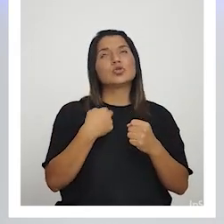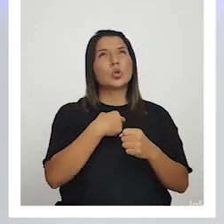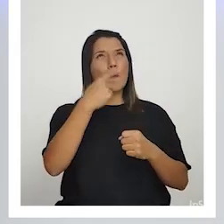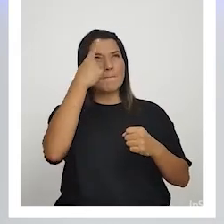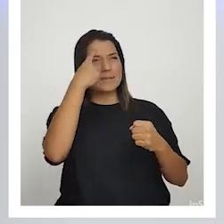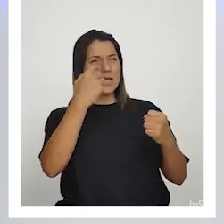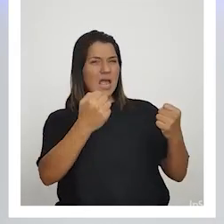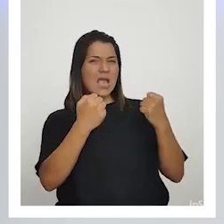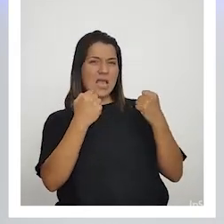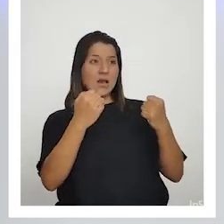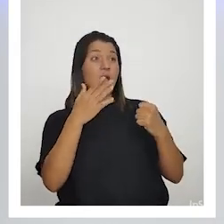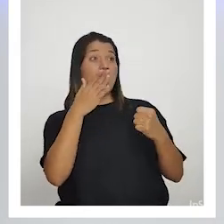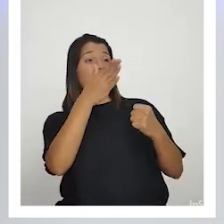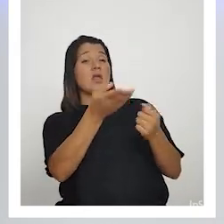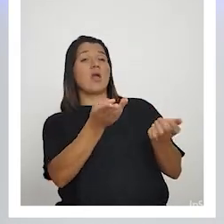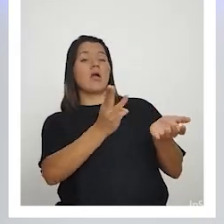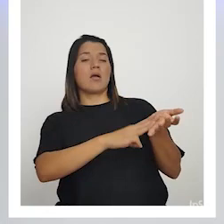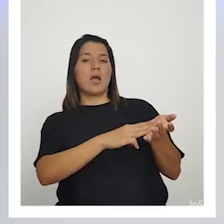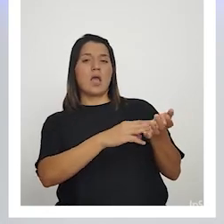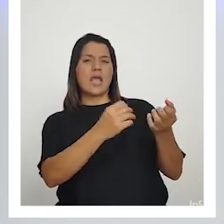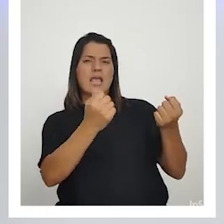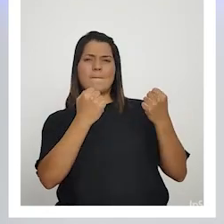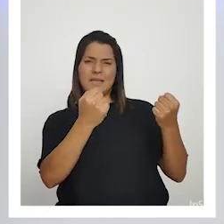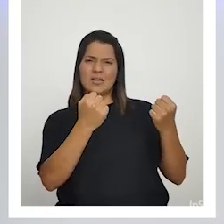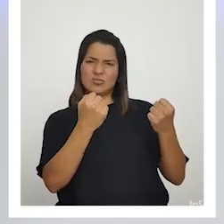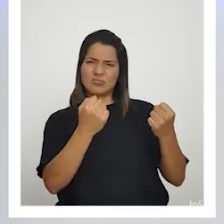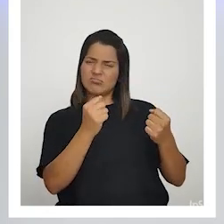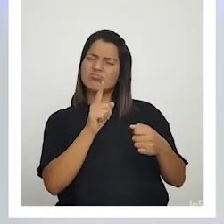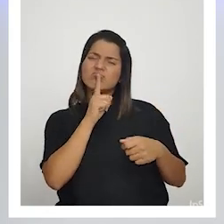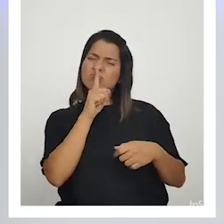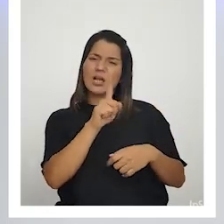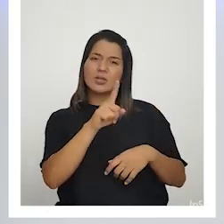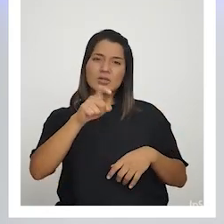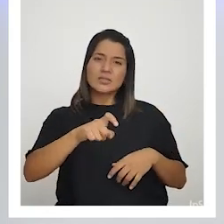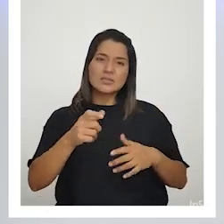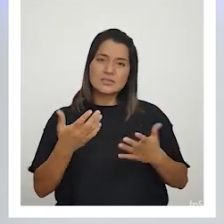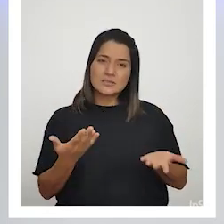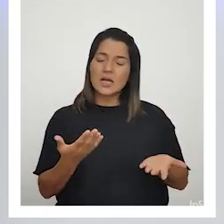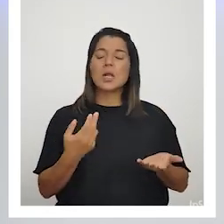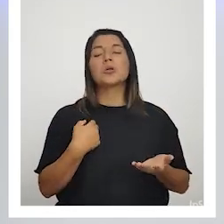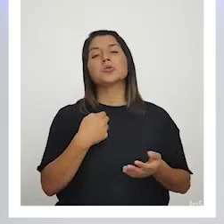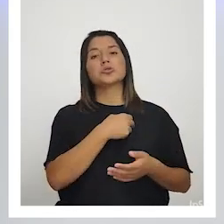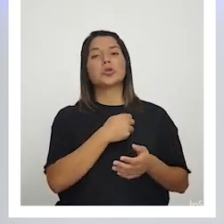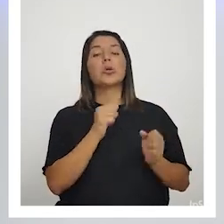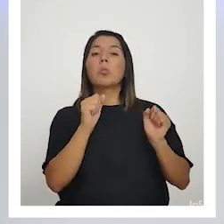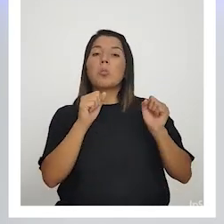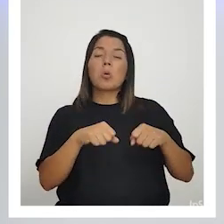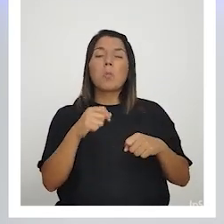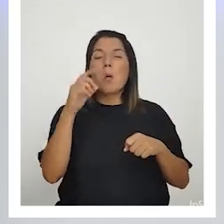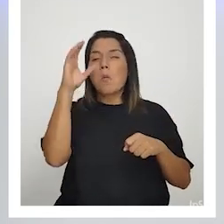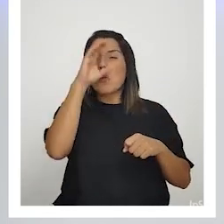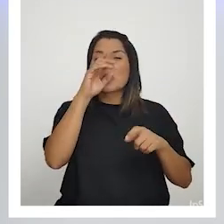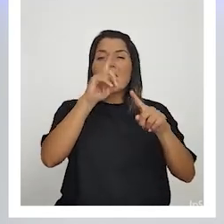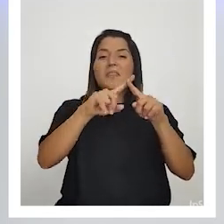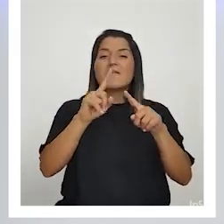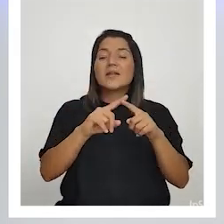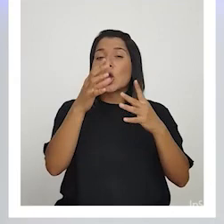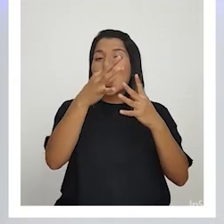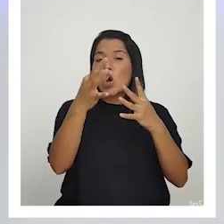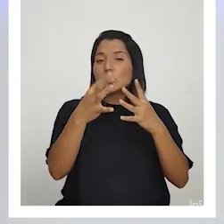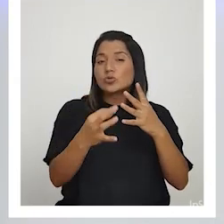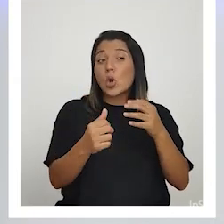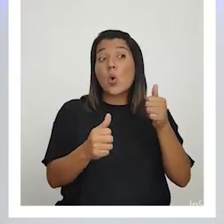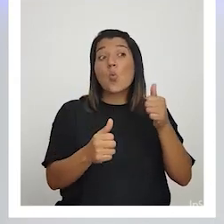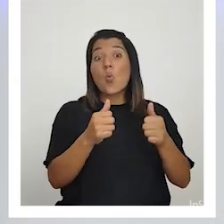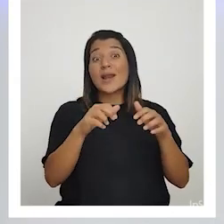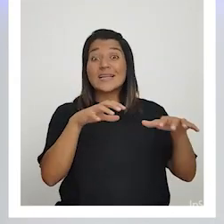gimnasio y realmente no es así. Podemos ver estrategias o ver qué actividades les gusta a los jóvenes,